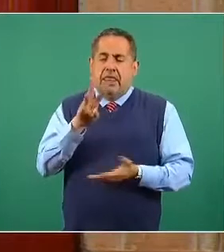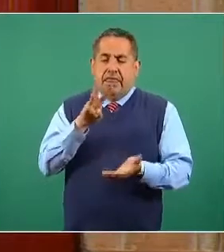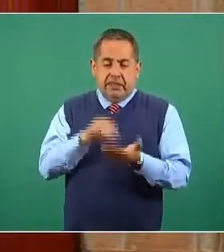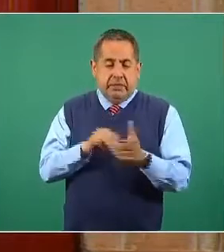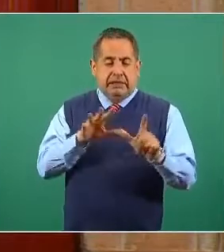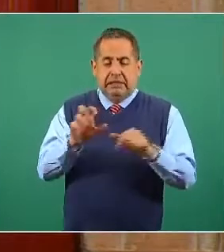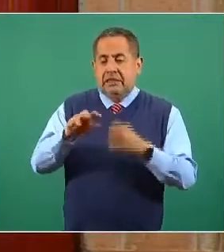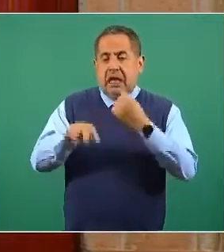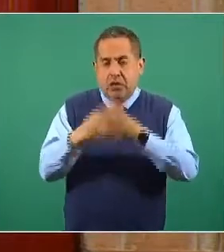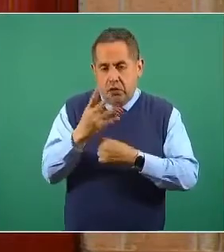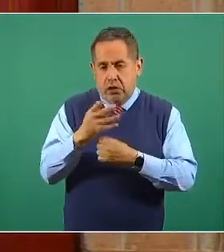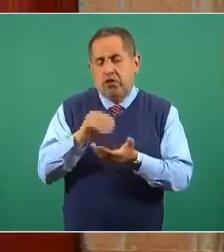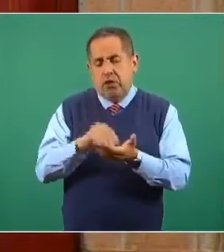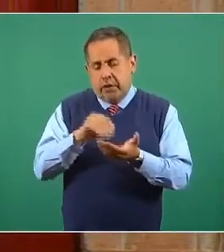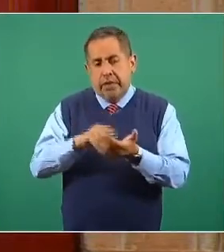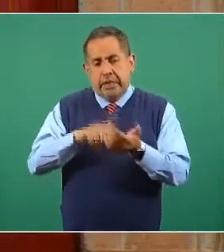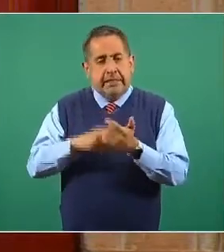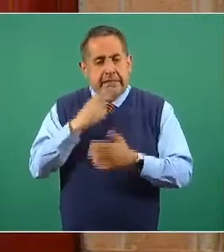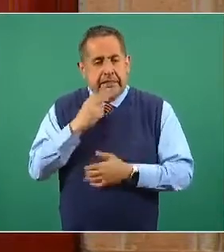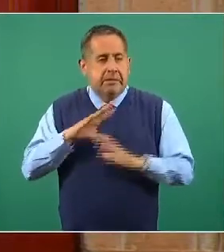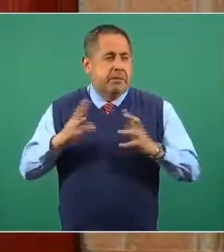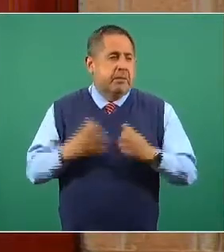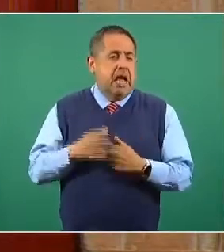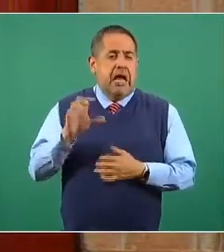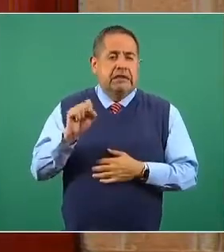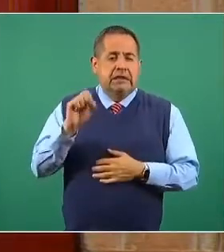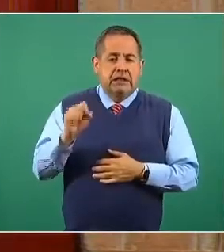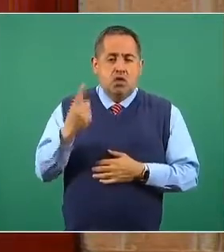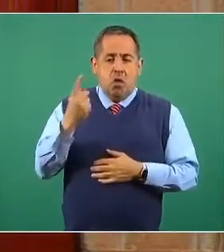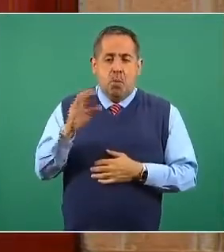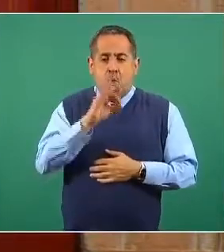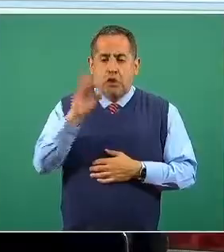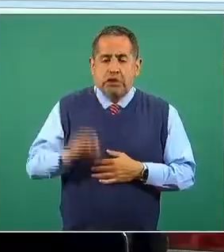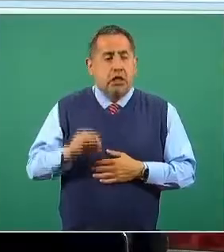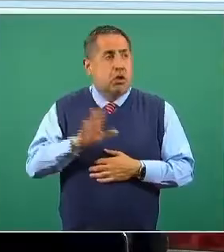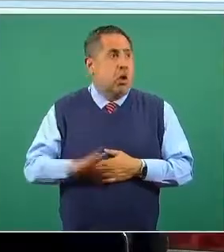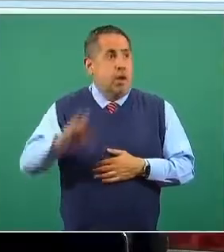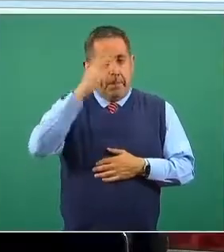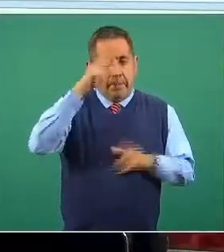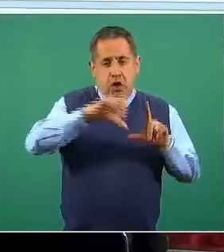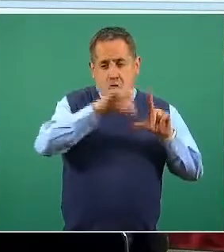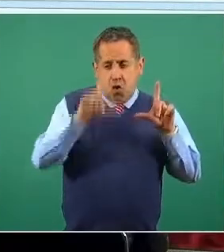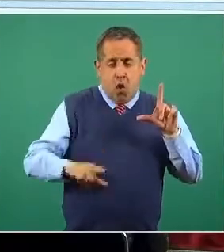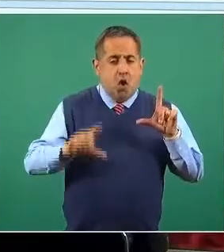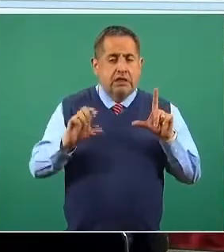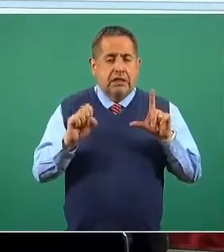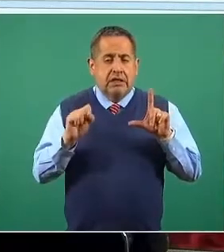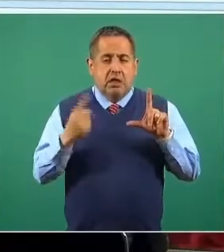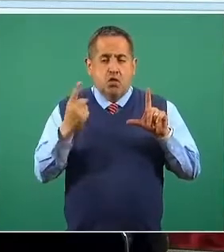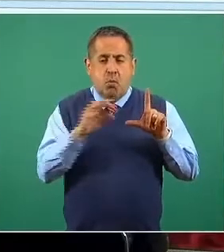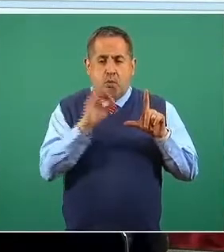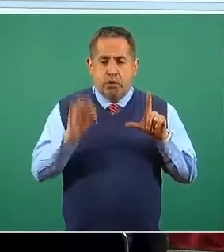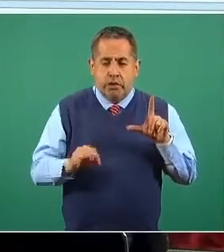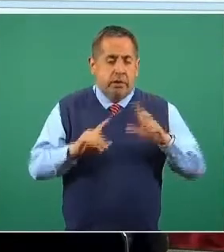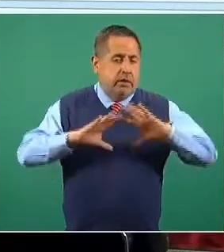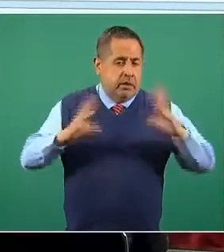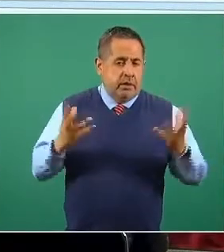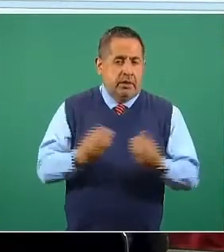13.714, lo que precisamente nos da un 61% de ocupación nacional, conociendo que son